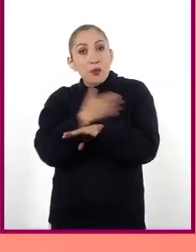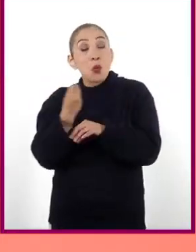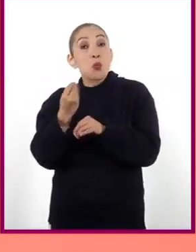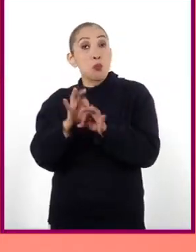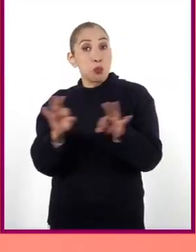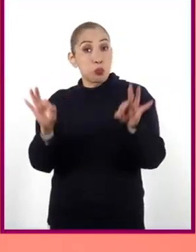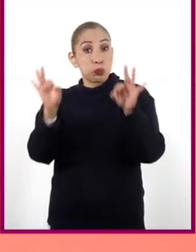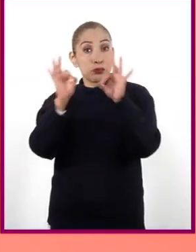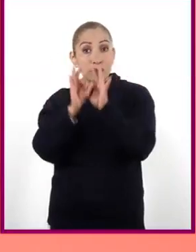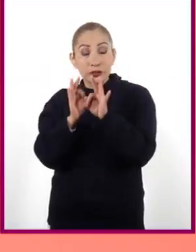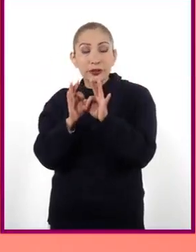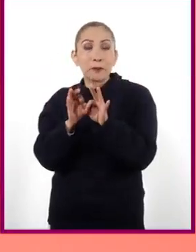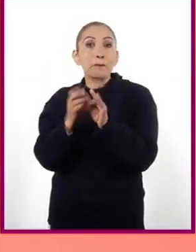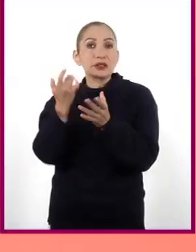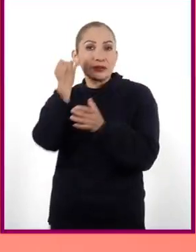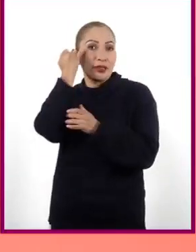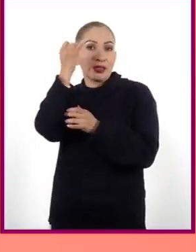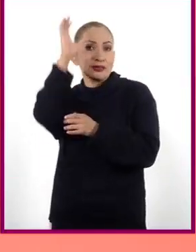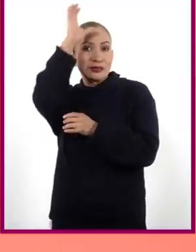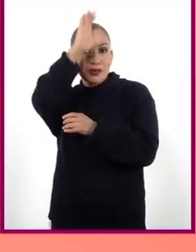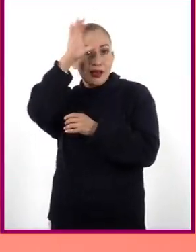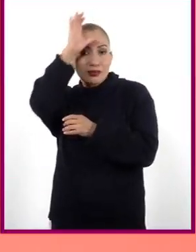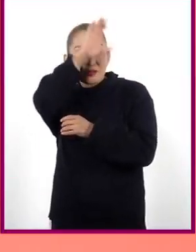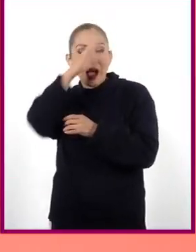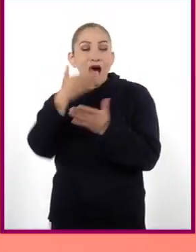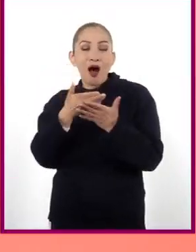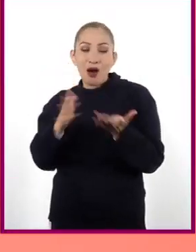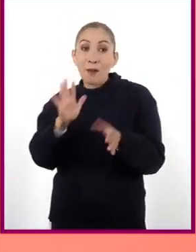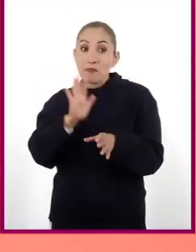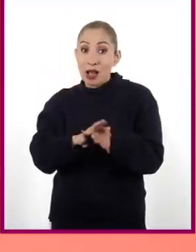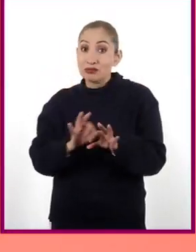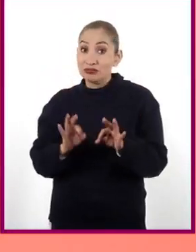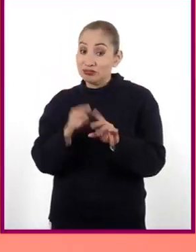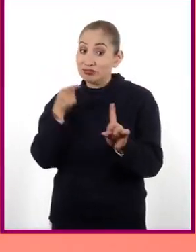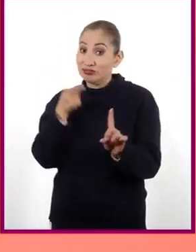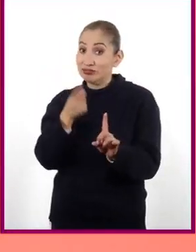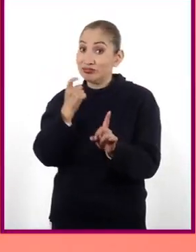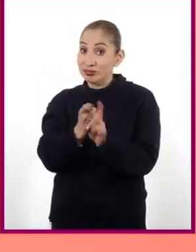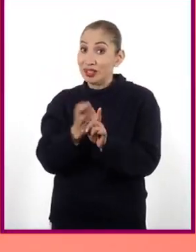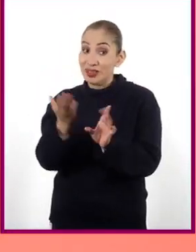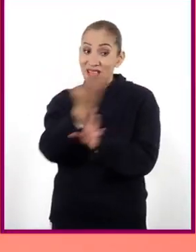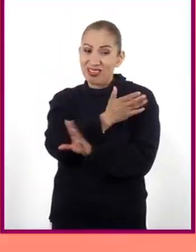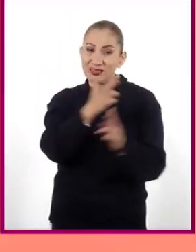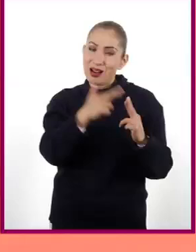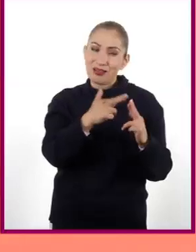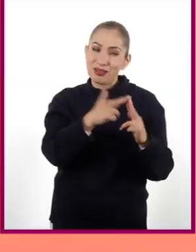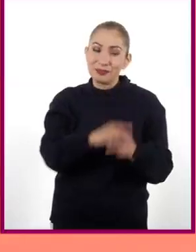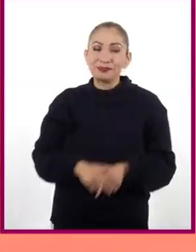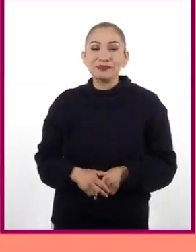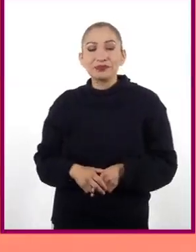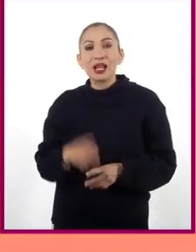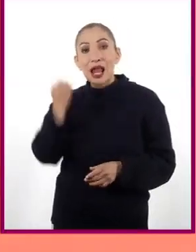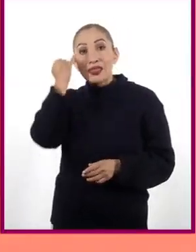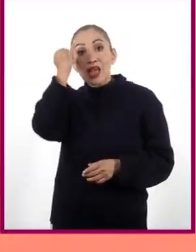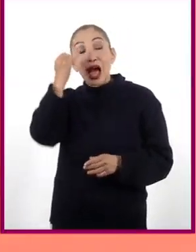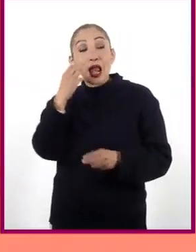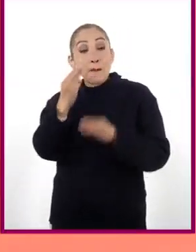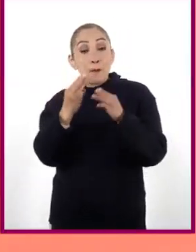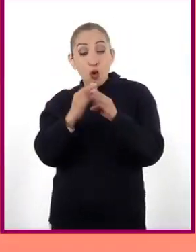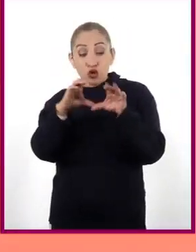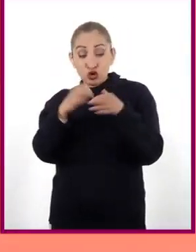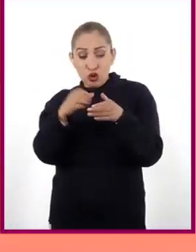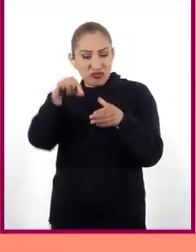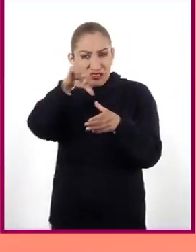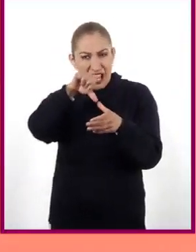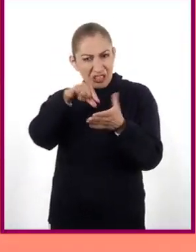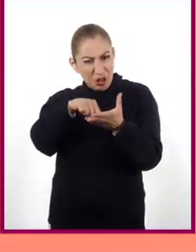muy significativos, pues las ideas científicas se volvieron más importantes que la religión. El planteamiento de que la Tierra no era